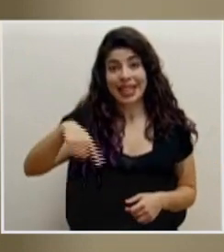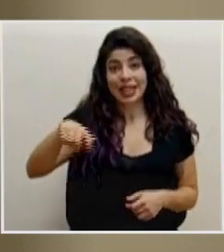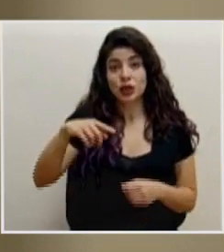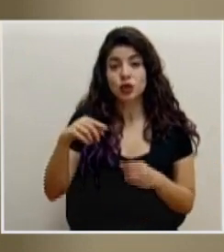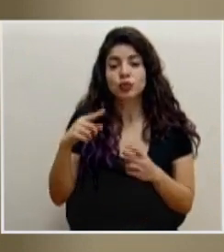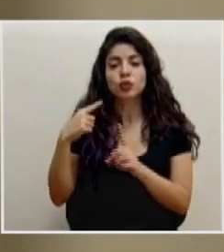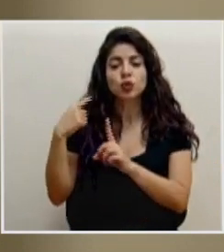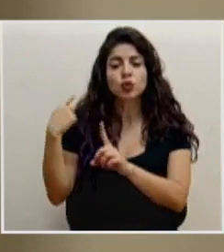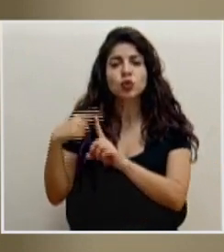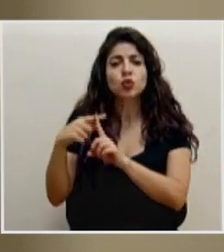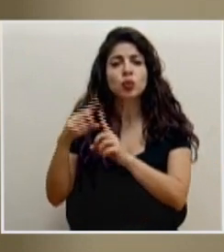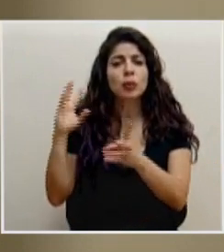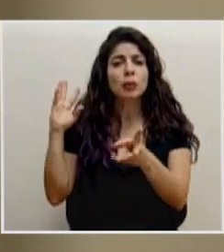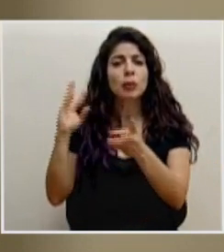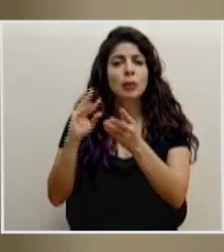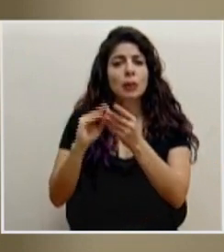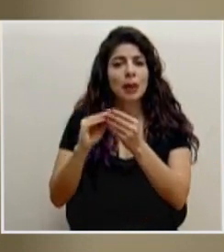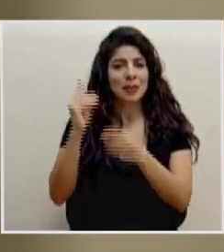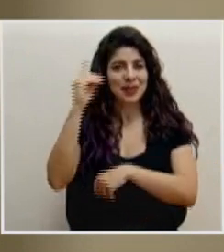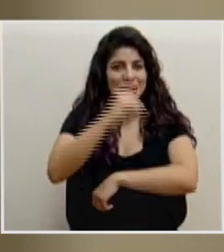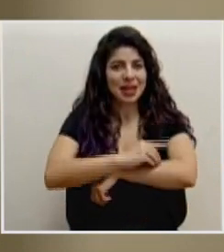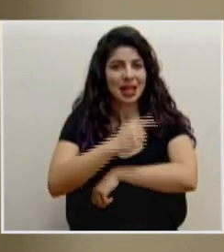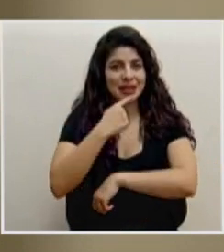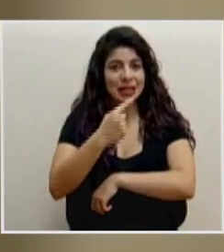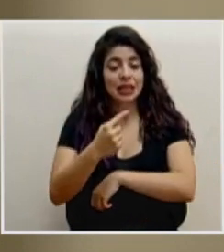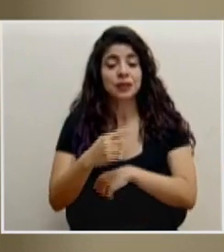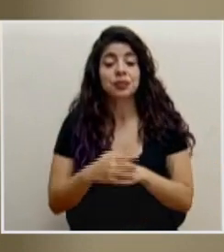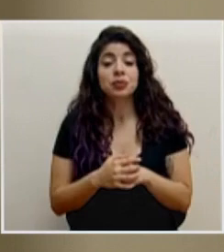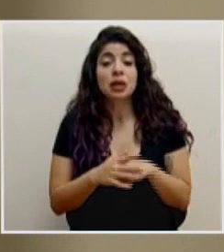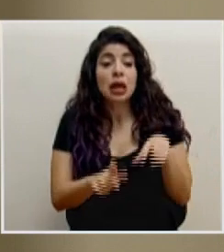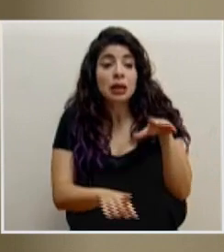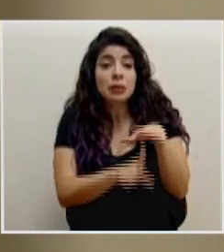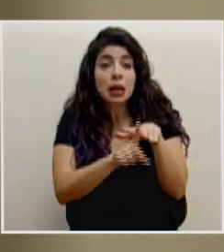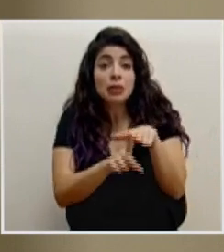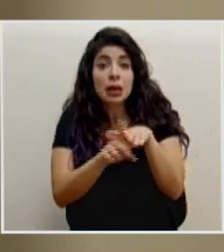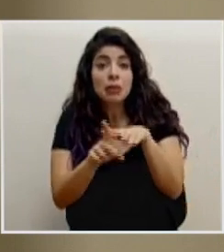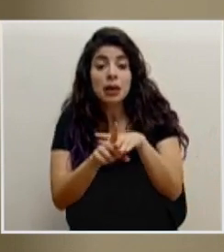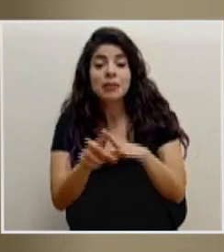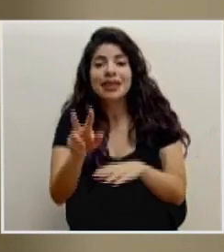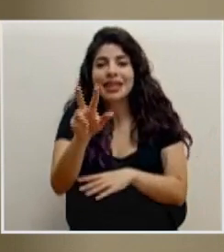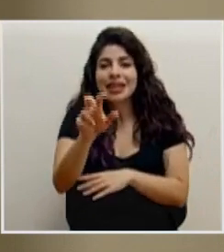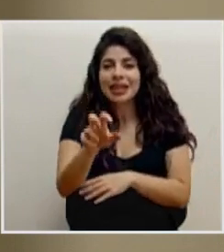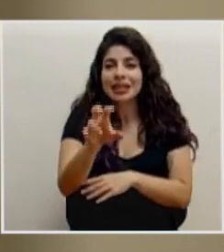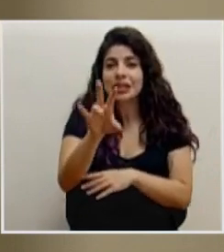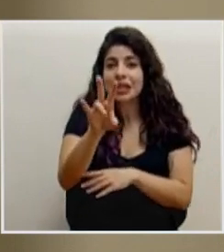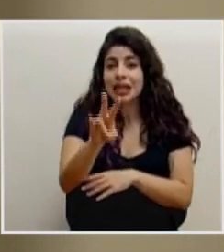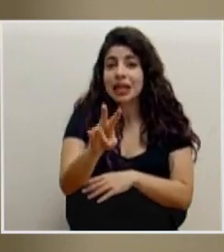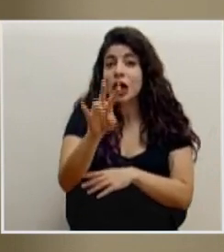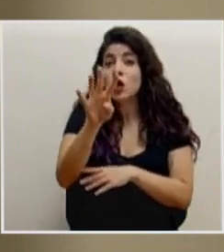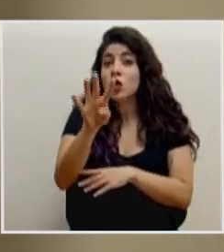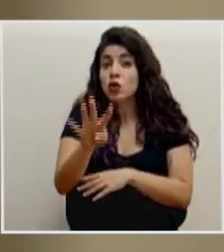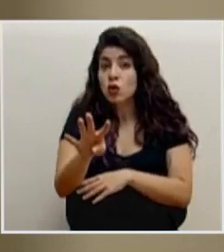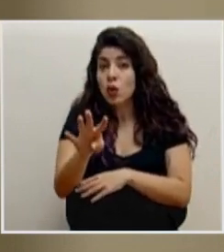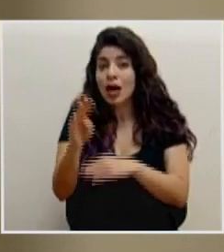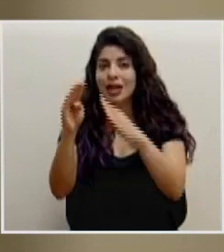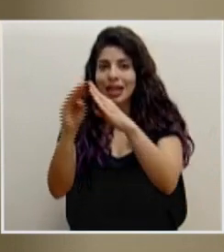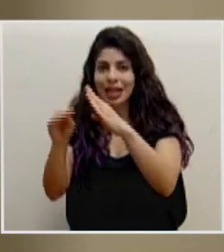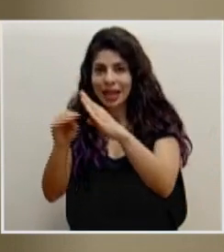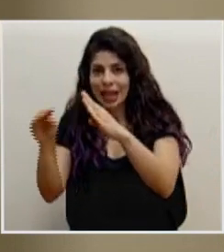una suma de estos días que reporté, los casos registrados son 374 por nexo